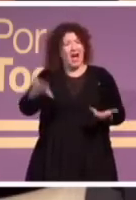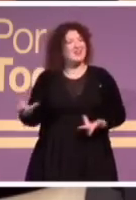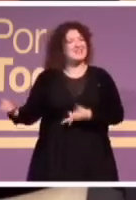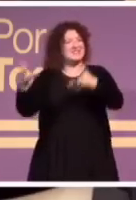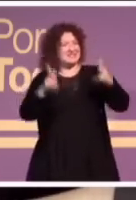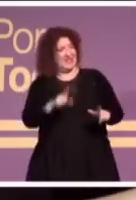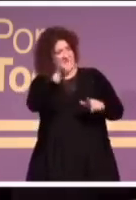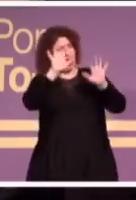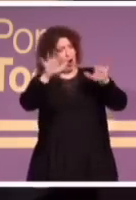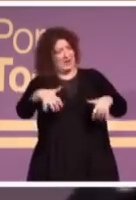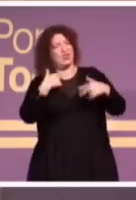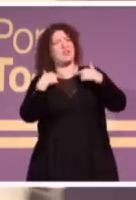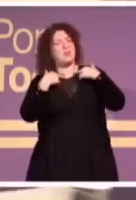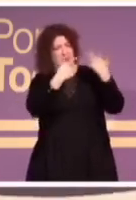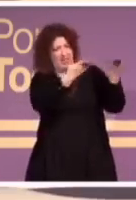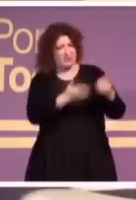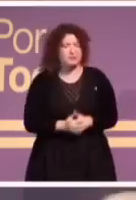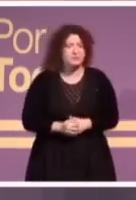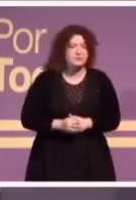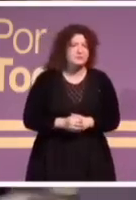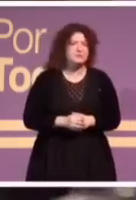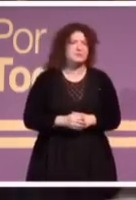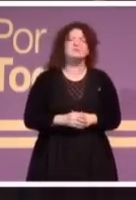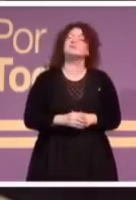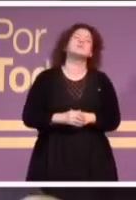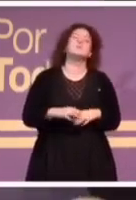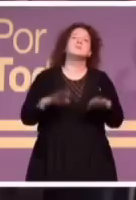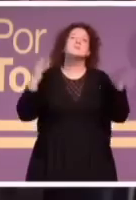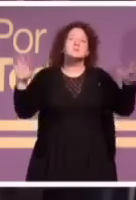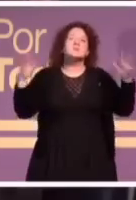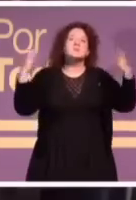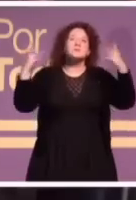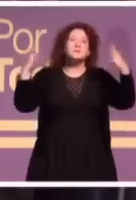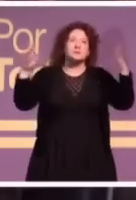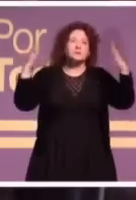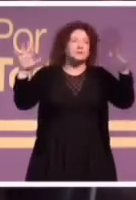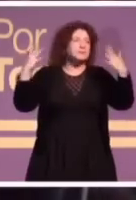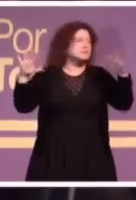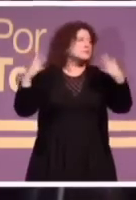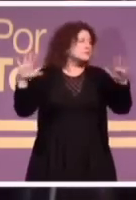sientan en el Congreso de los Diputados y las diputadas.